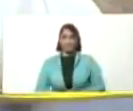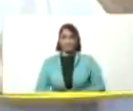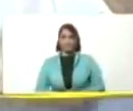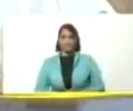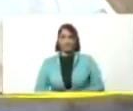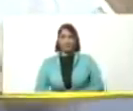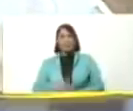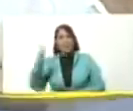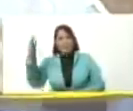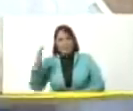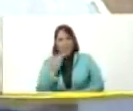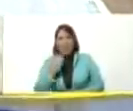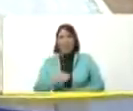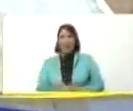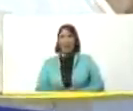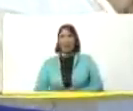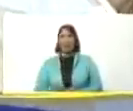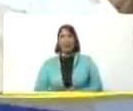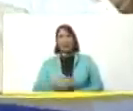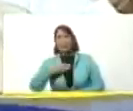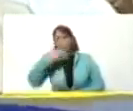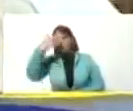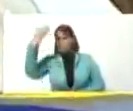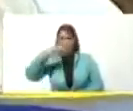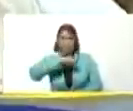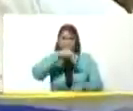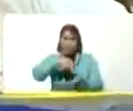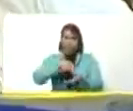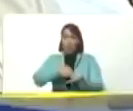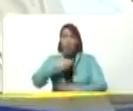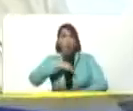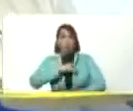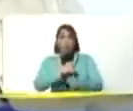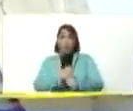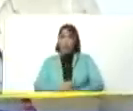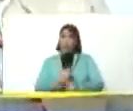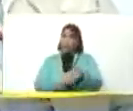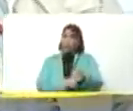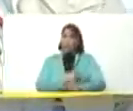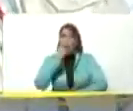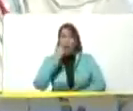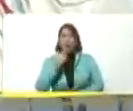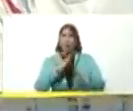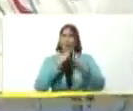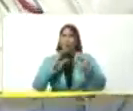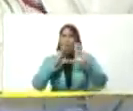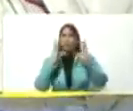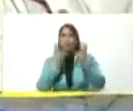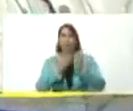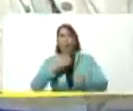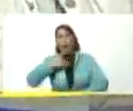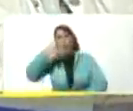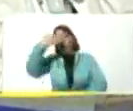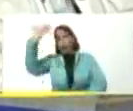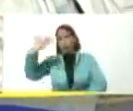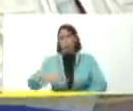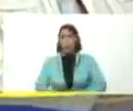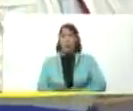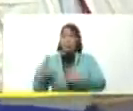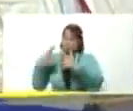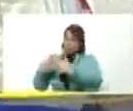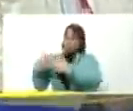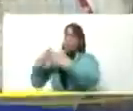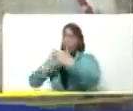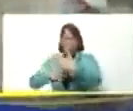para que vengan de la República Islámica de Irán, estamos esperando los hermanos, de todo el mundo árabe, de Estados